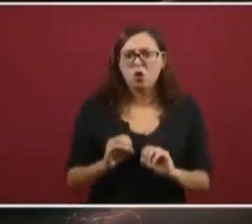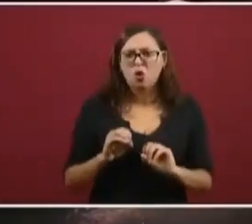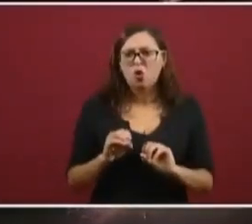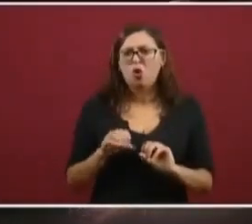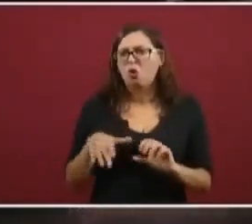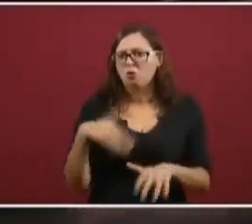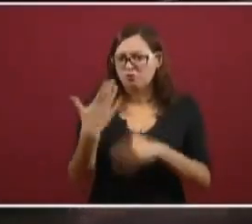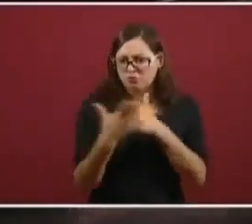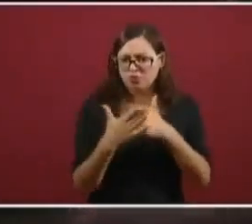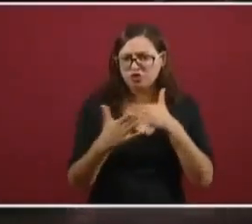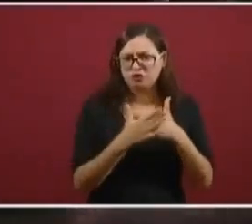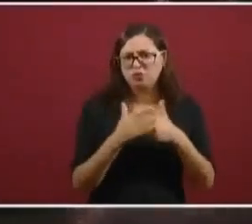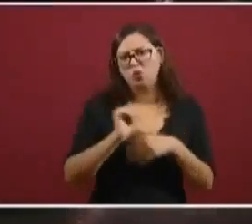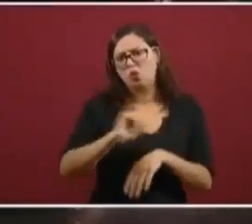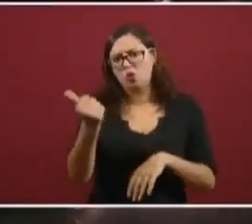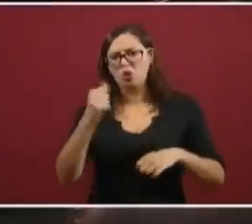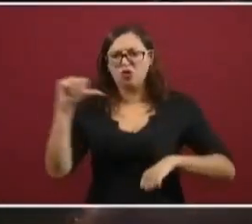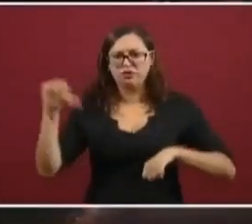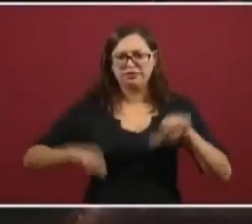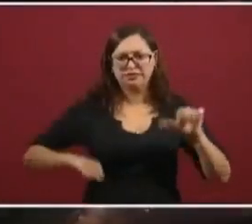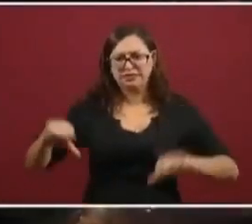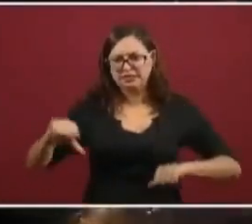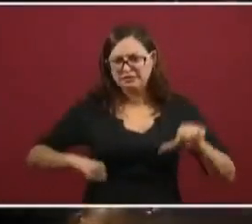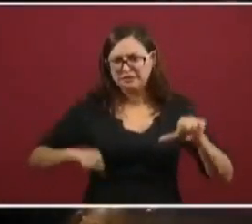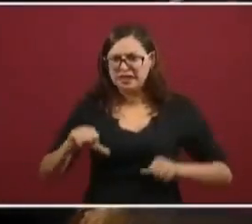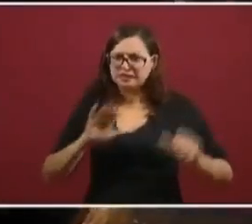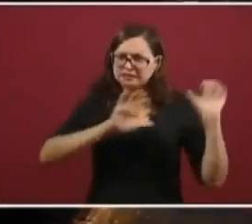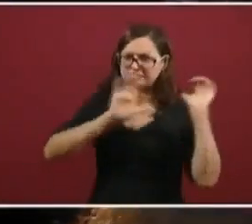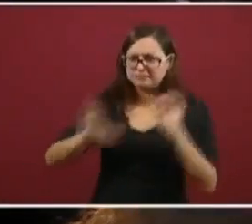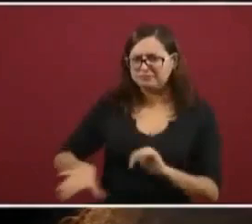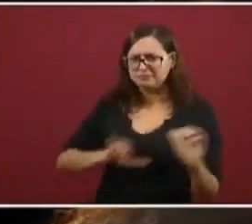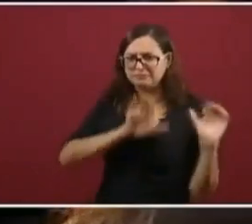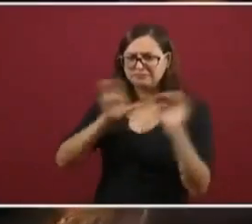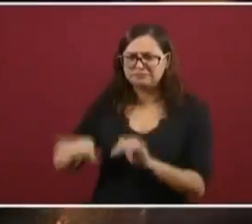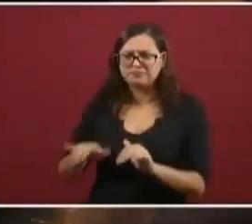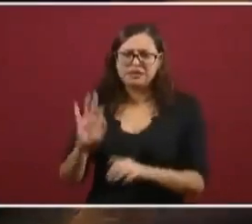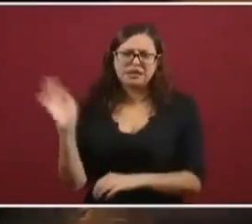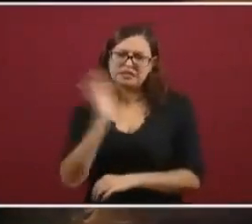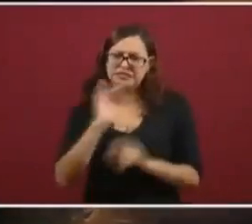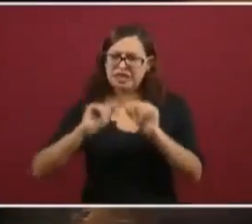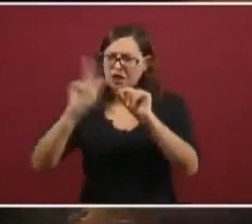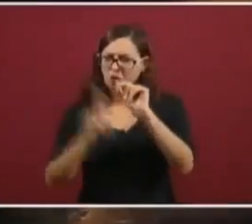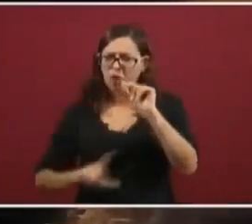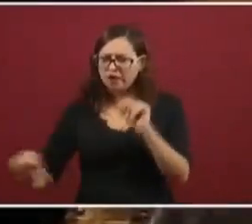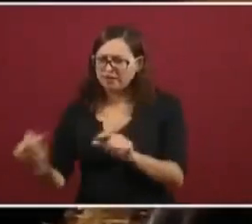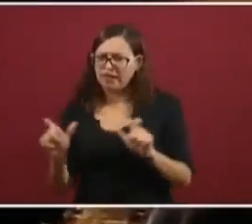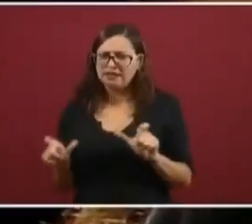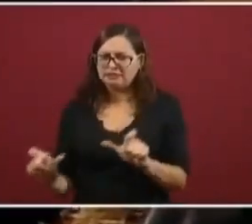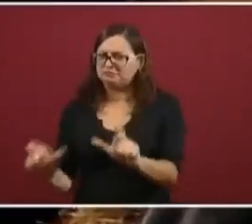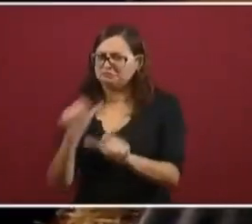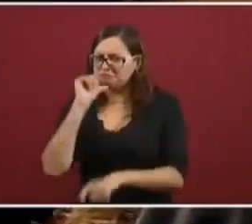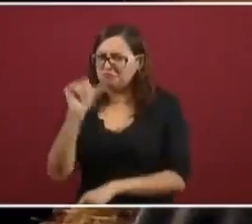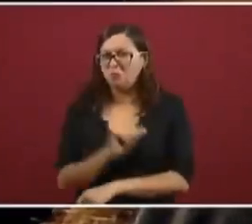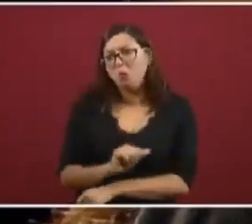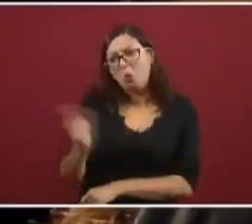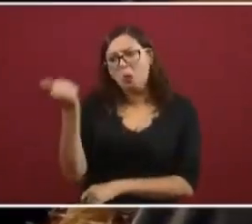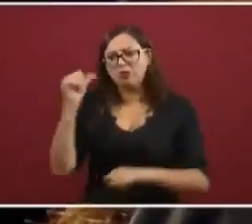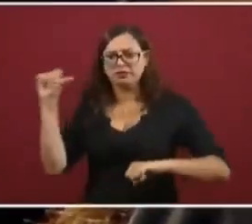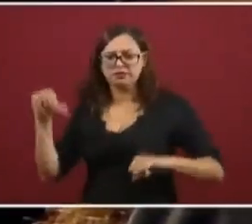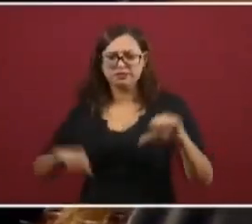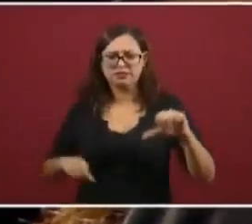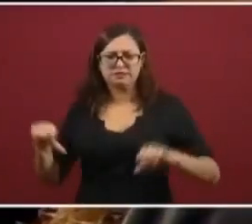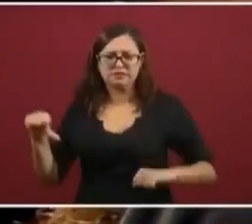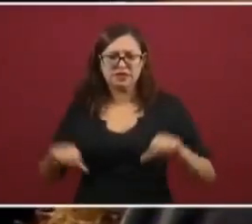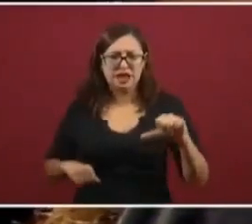incorporándose en otras actividades como usted mencionaba que no son precisamente la guardia nacional o incluso si son